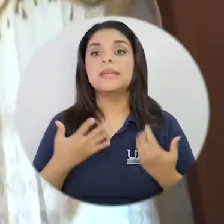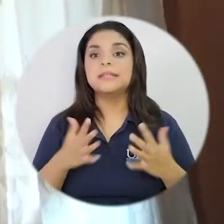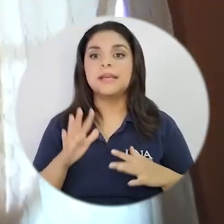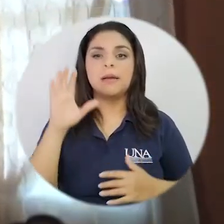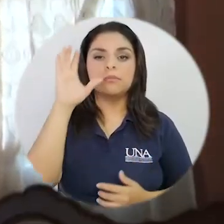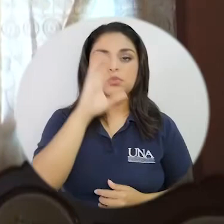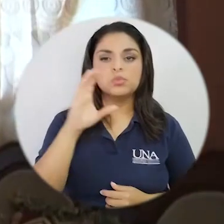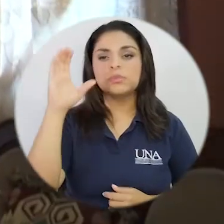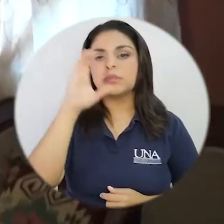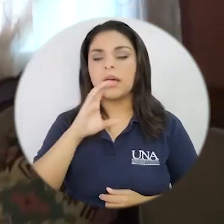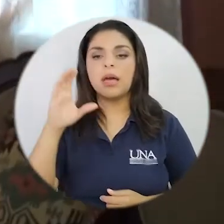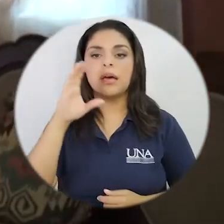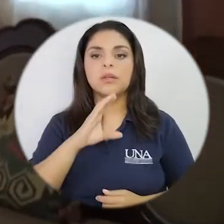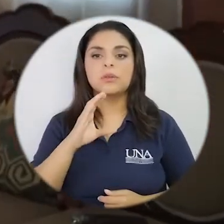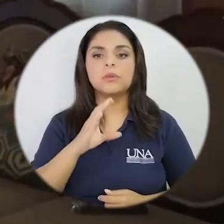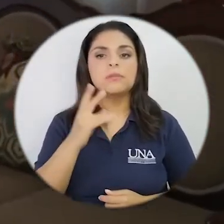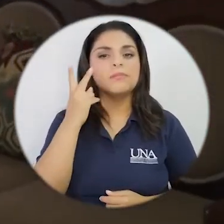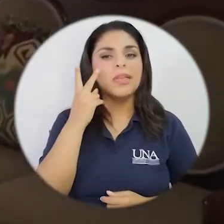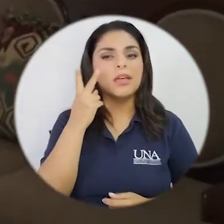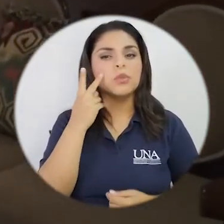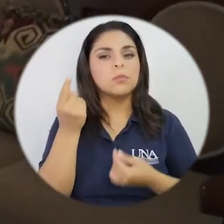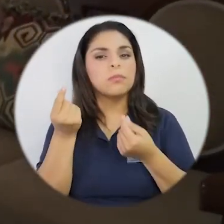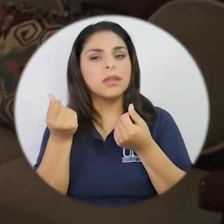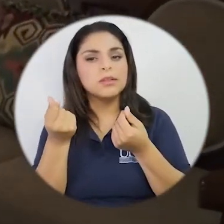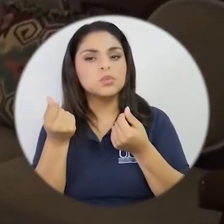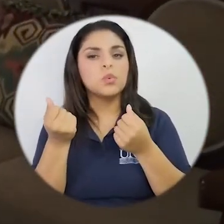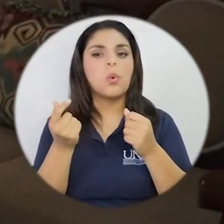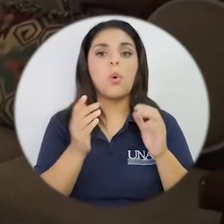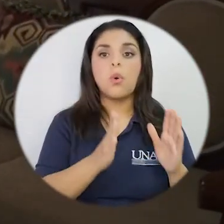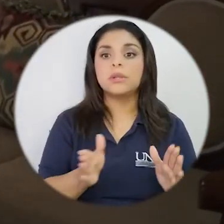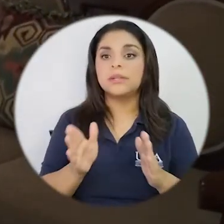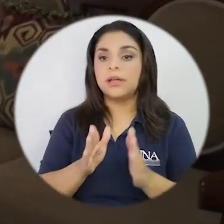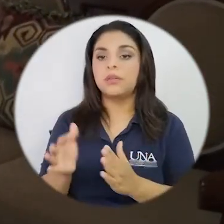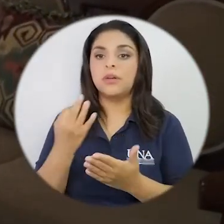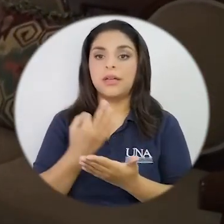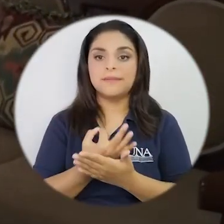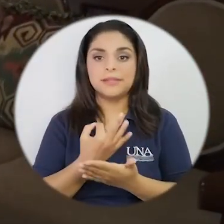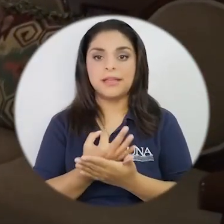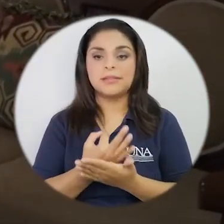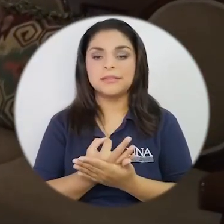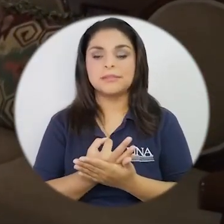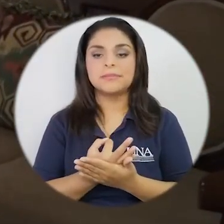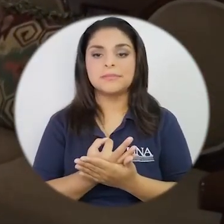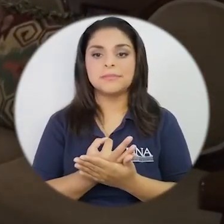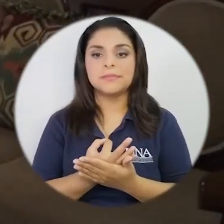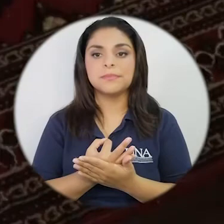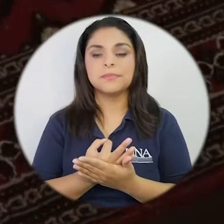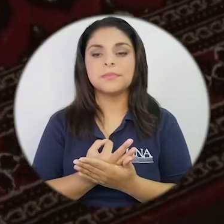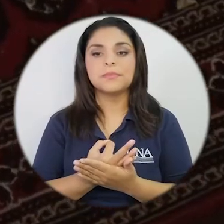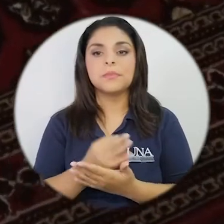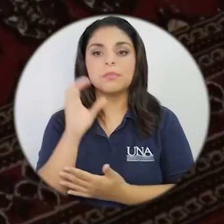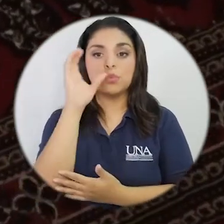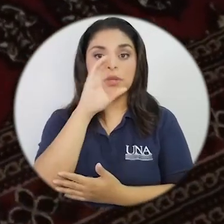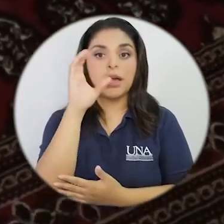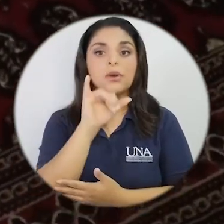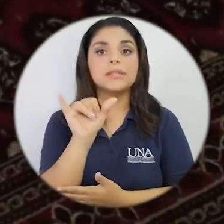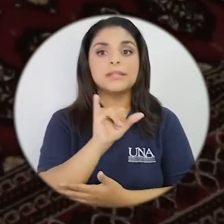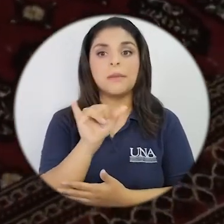una cuota, ir buscando también, ir viendo precios, ir ordenando las finanzas, ir